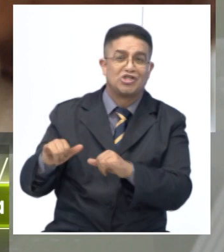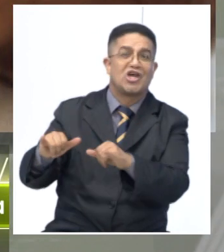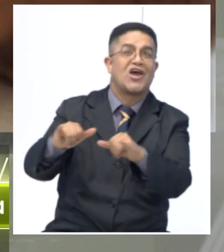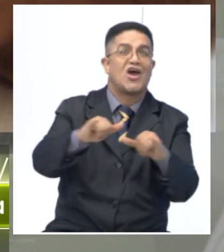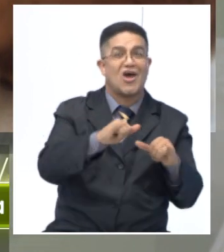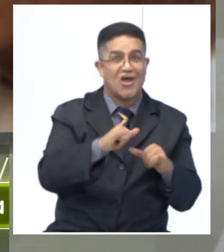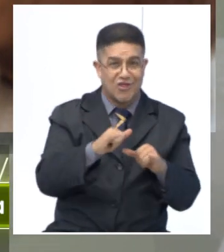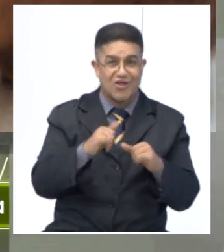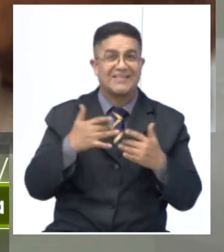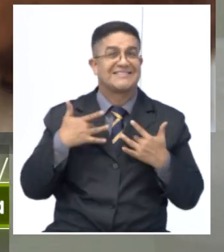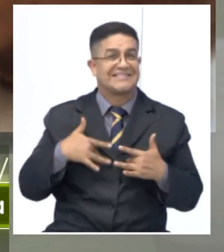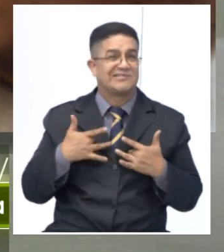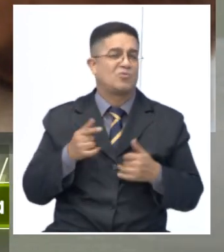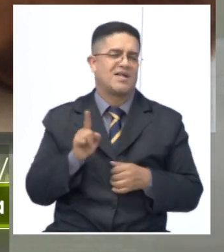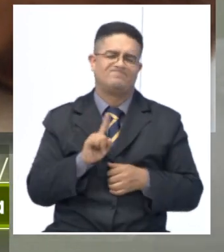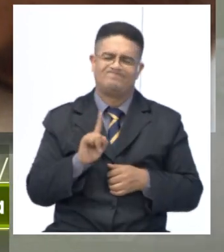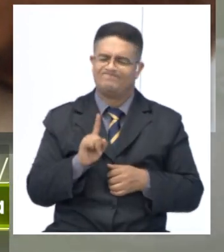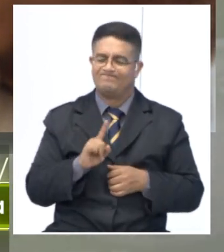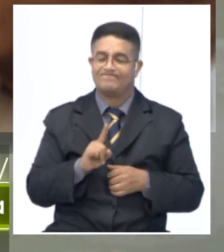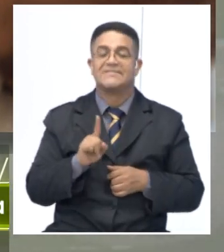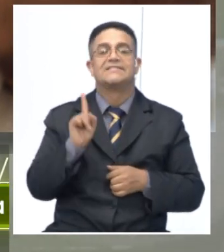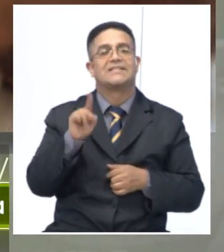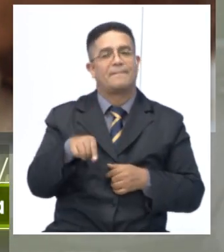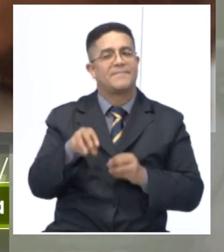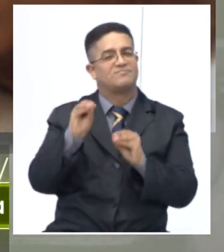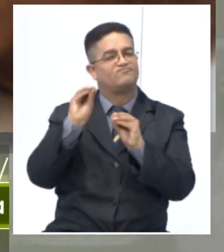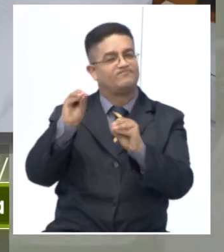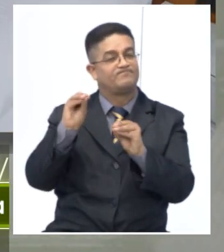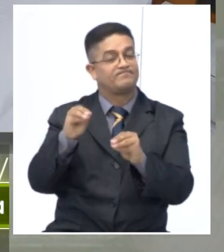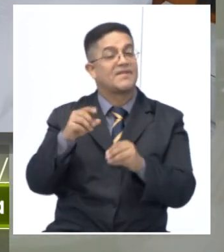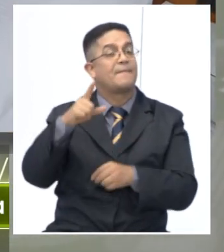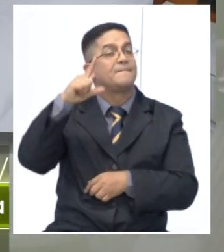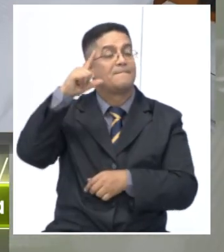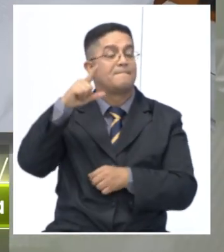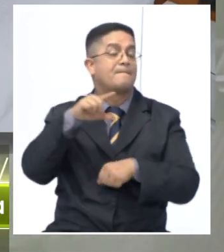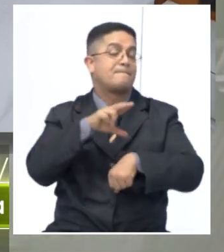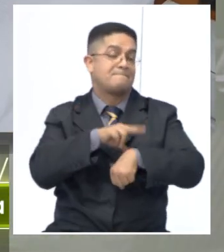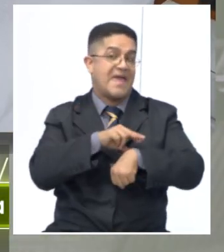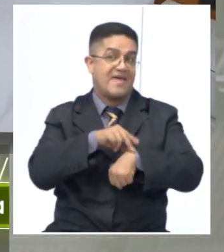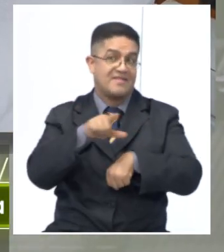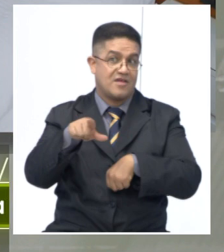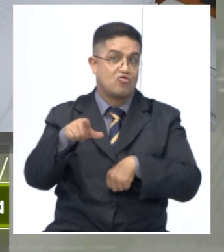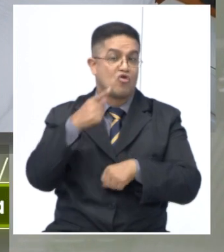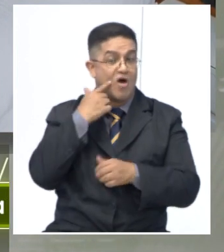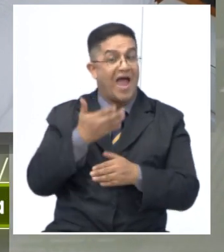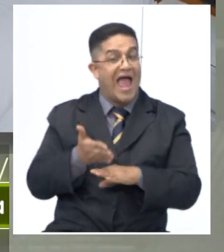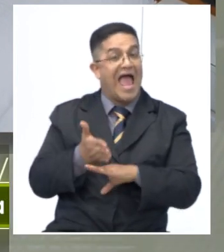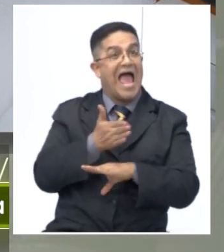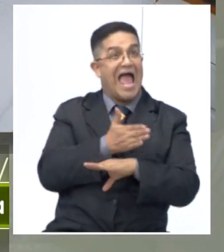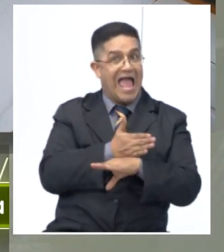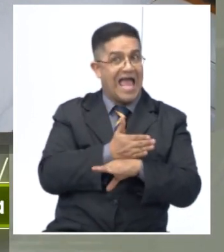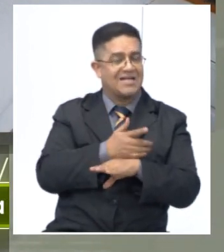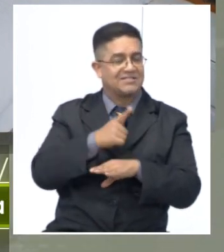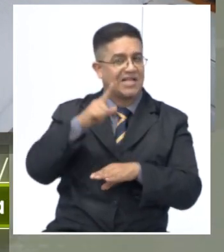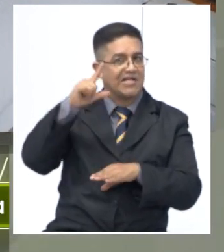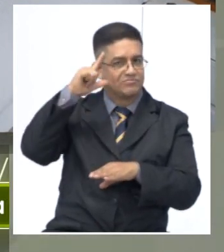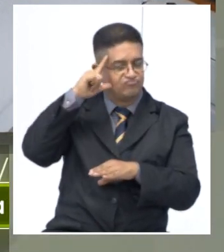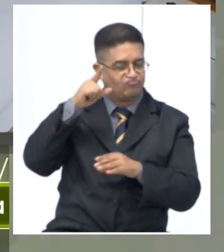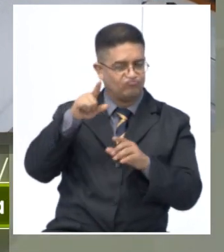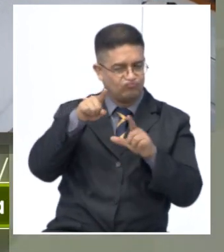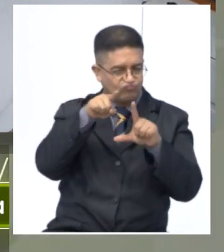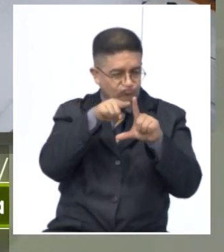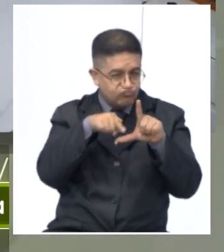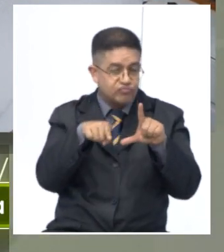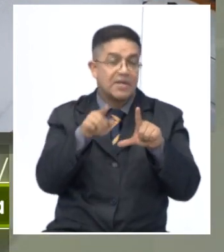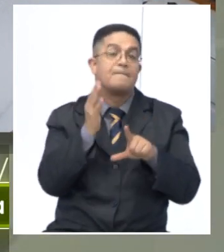sintomatología. El llamado también de atención es para los ginecólogos. Un diagnóstico prenatal es importantísimo, porque yo siempre digo, la